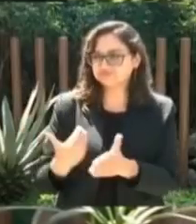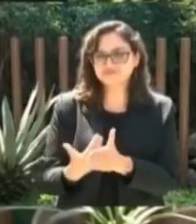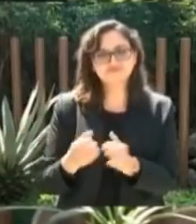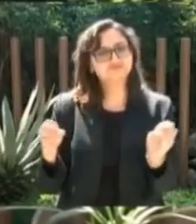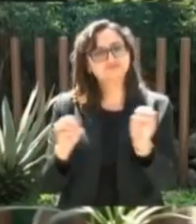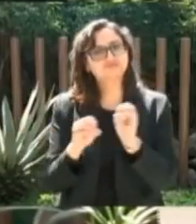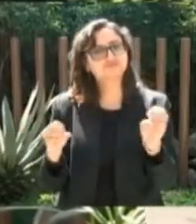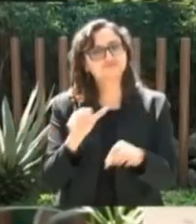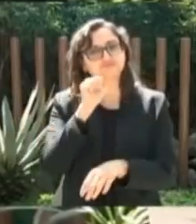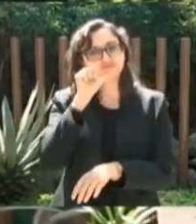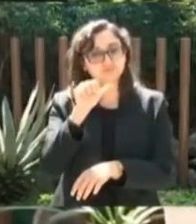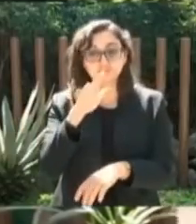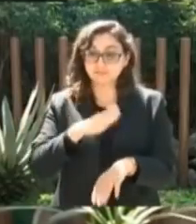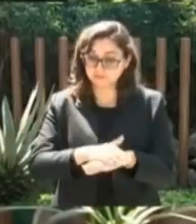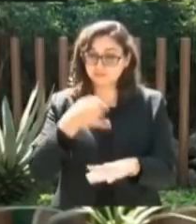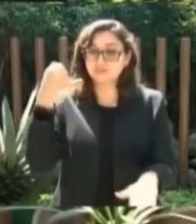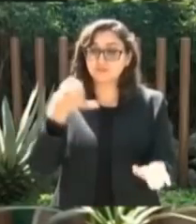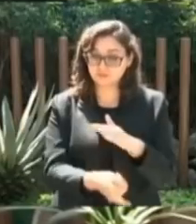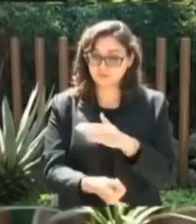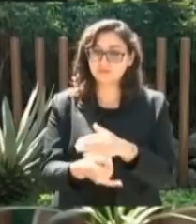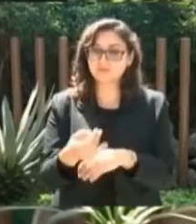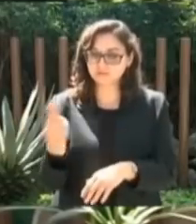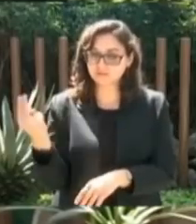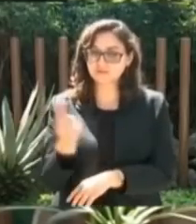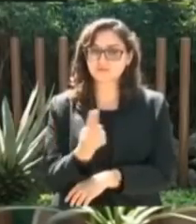lo suficiente.